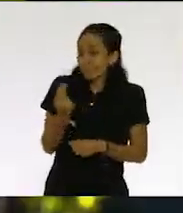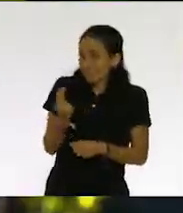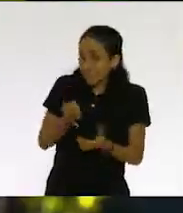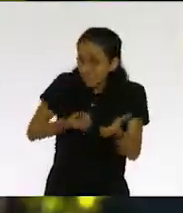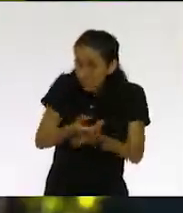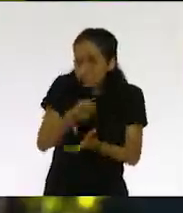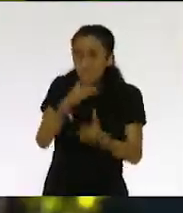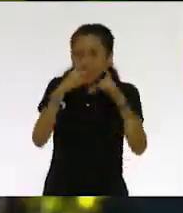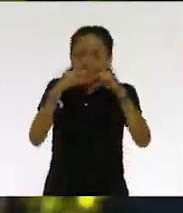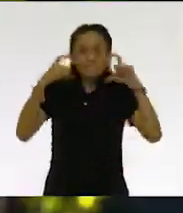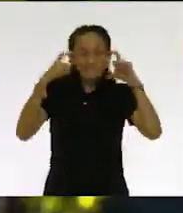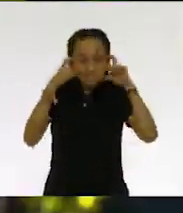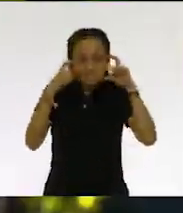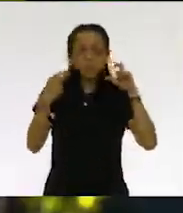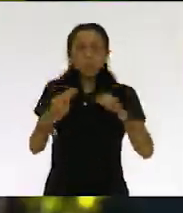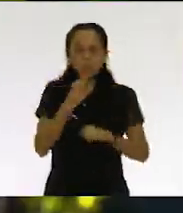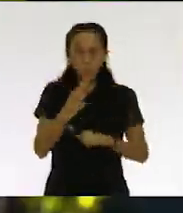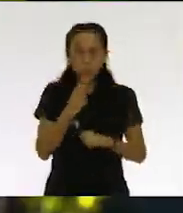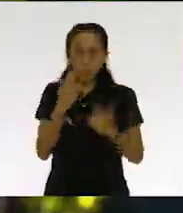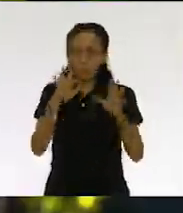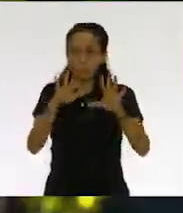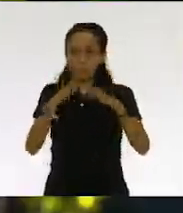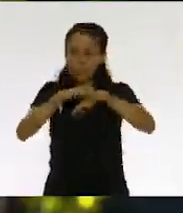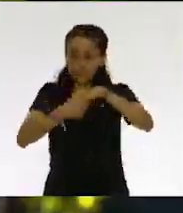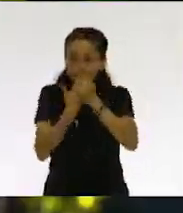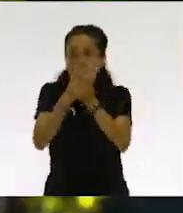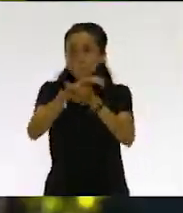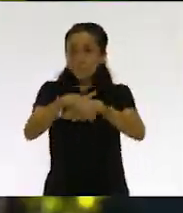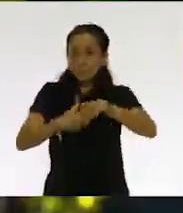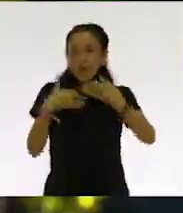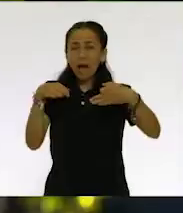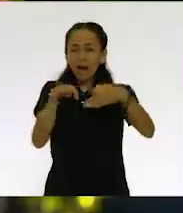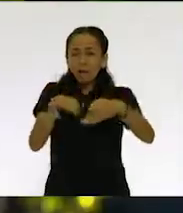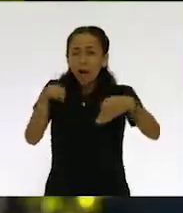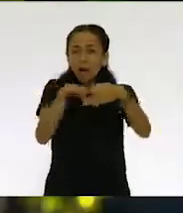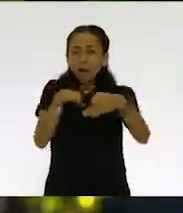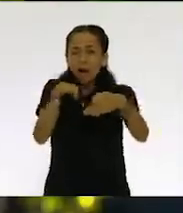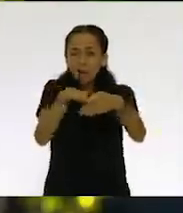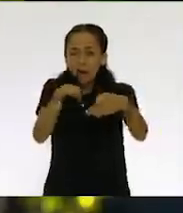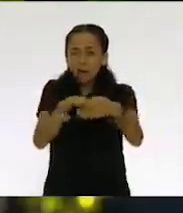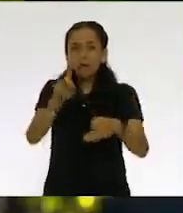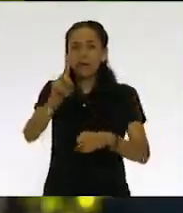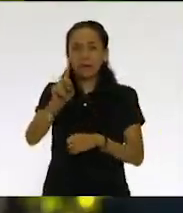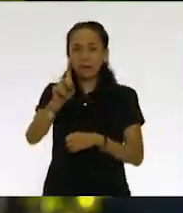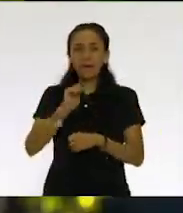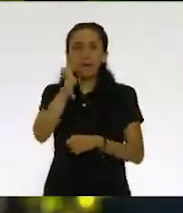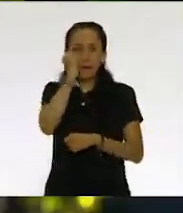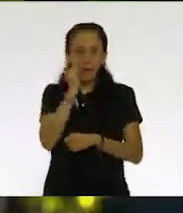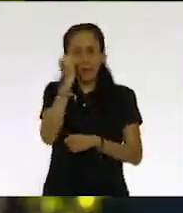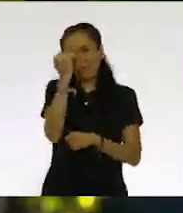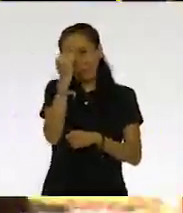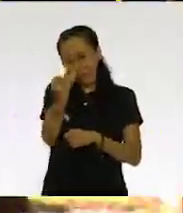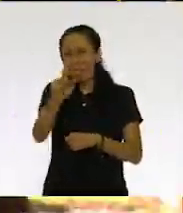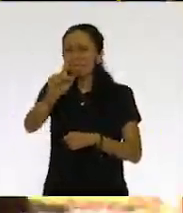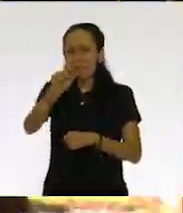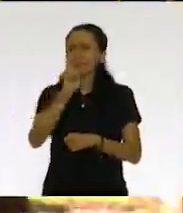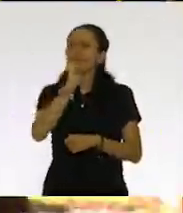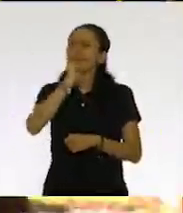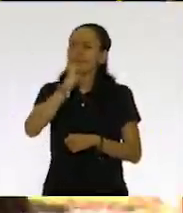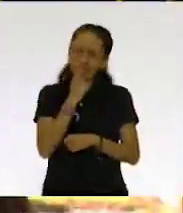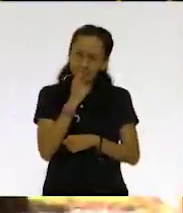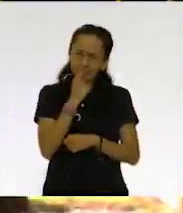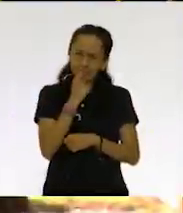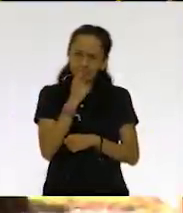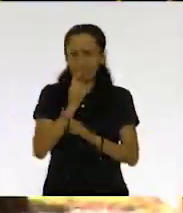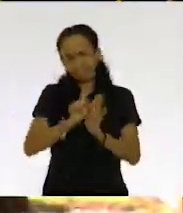cubrebocas. Lava tus manos frecuentemente con agua y con jabón por lo menos durante 20 segundos. Ahora